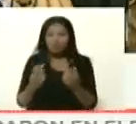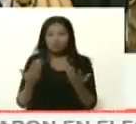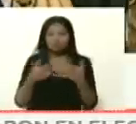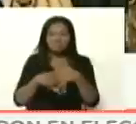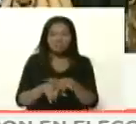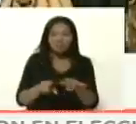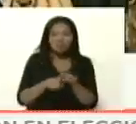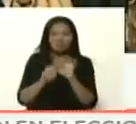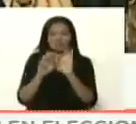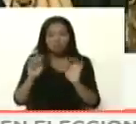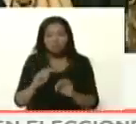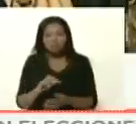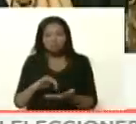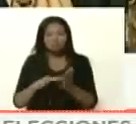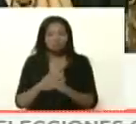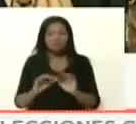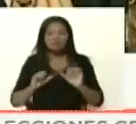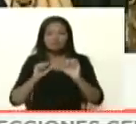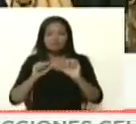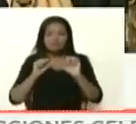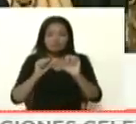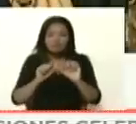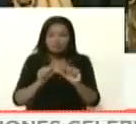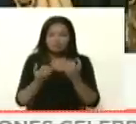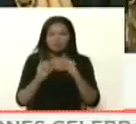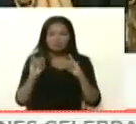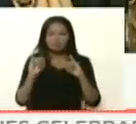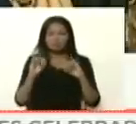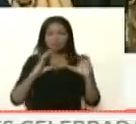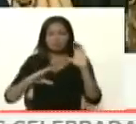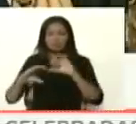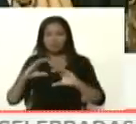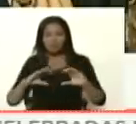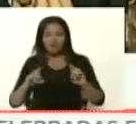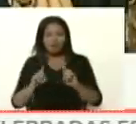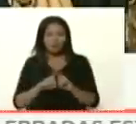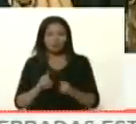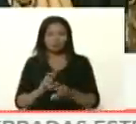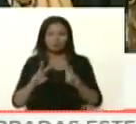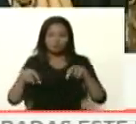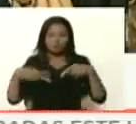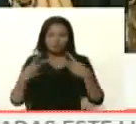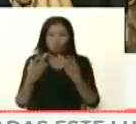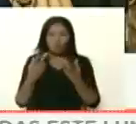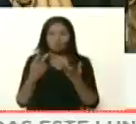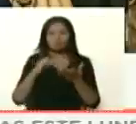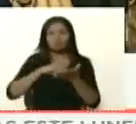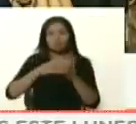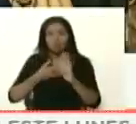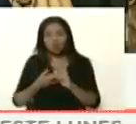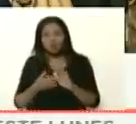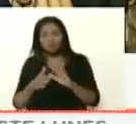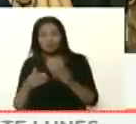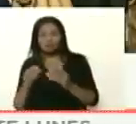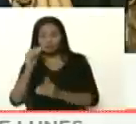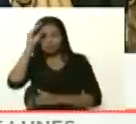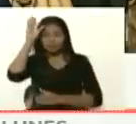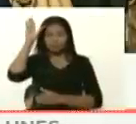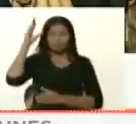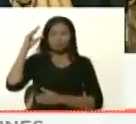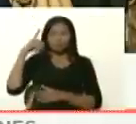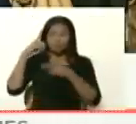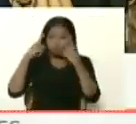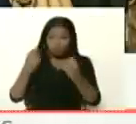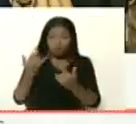integrado para avanzar. Independencia científica, innovación tecnológica y capacidad